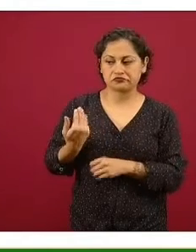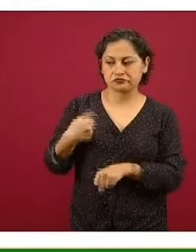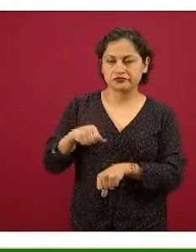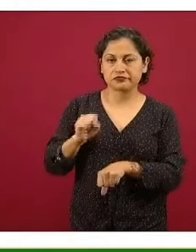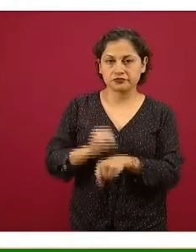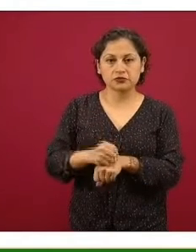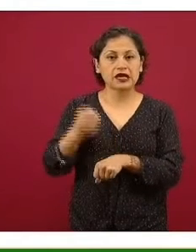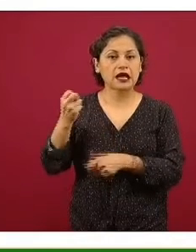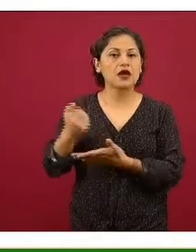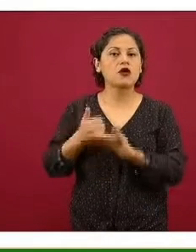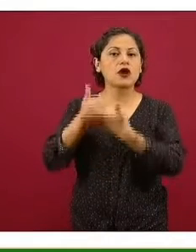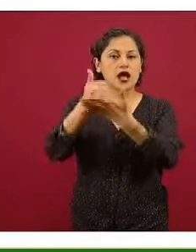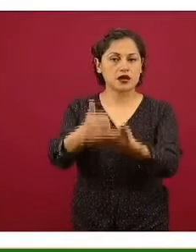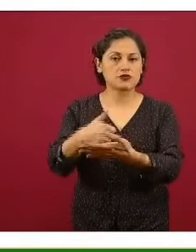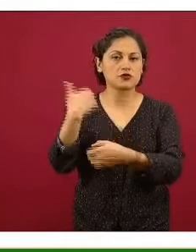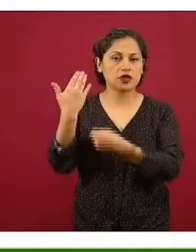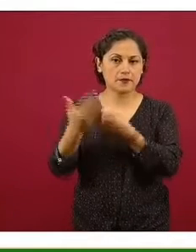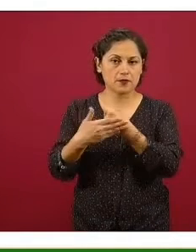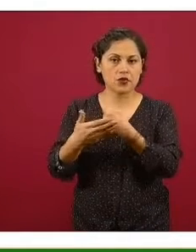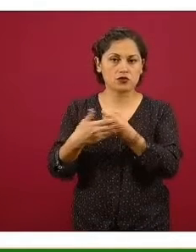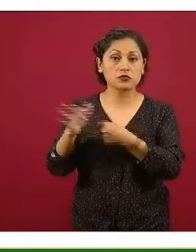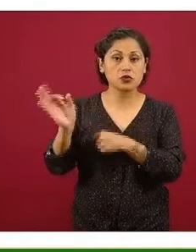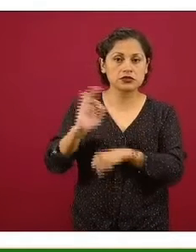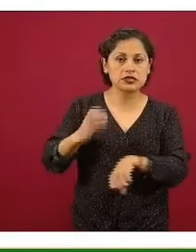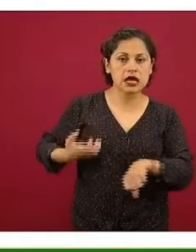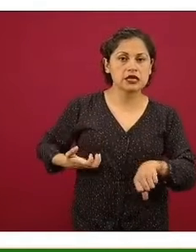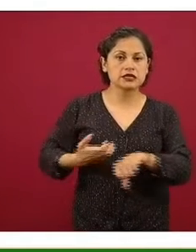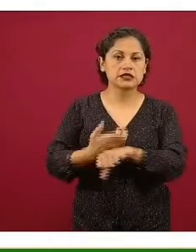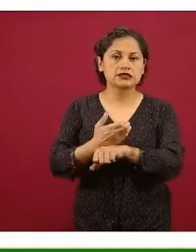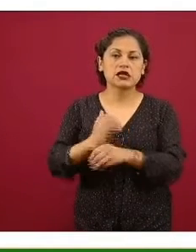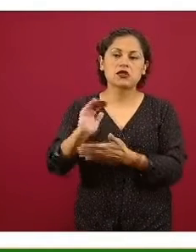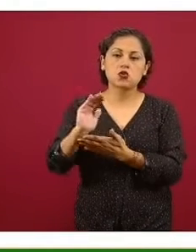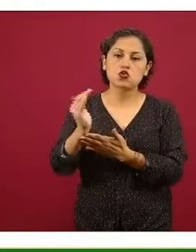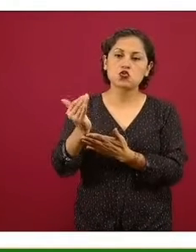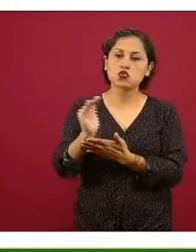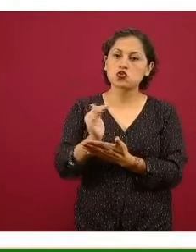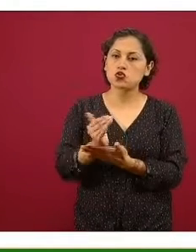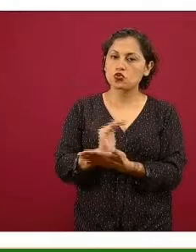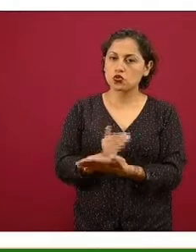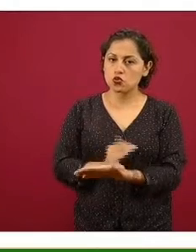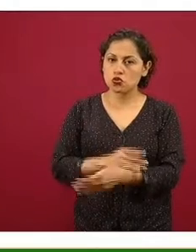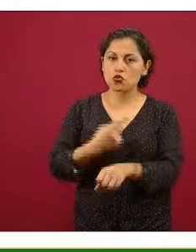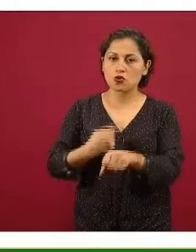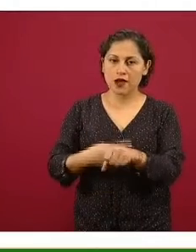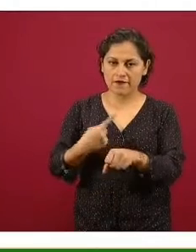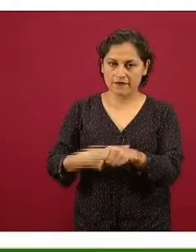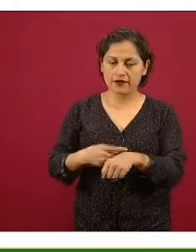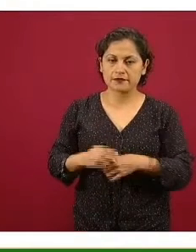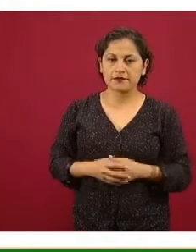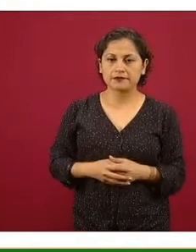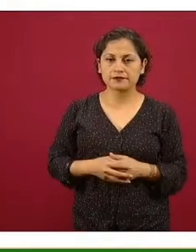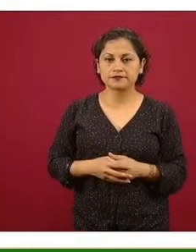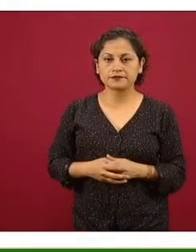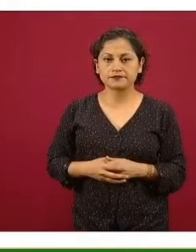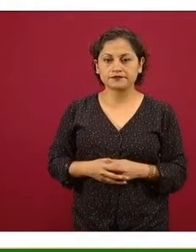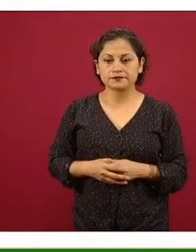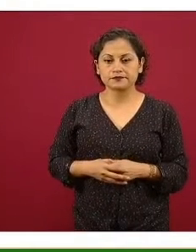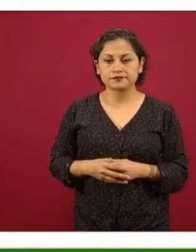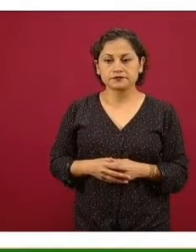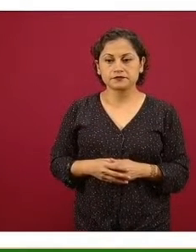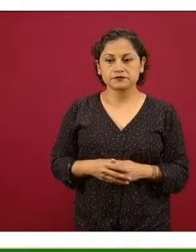va a contribuir en alguna escala a que el estado empiece con este descenso que observamos en la última semana como